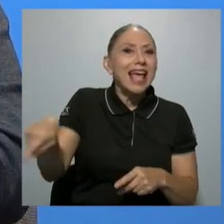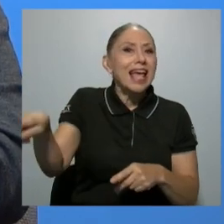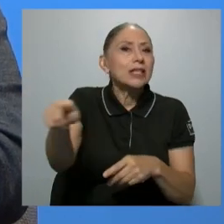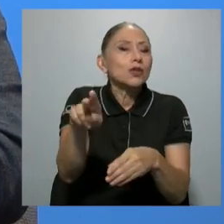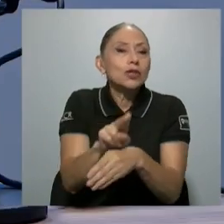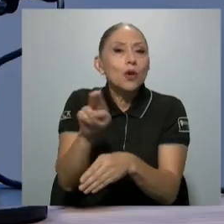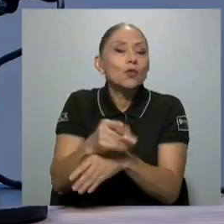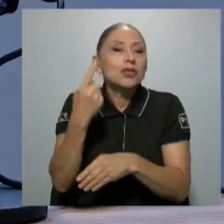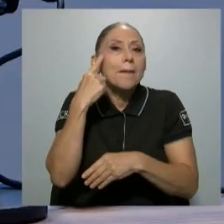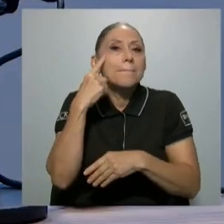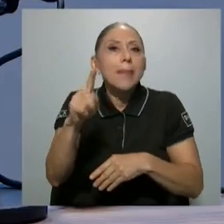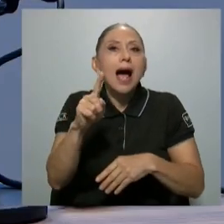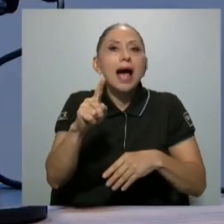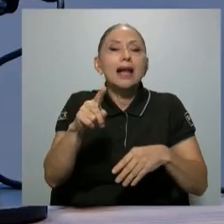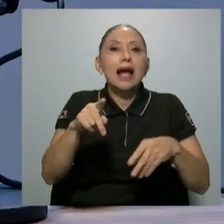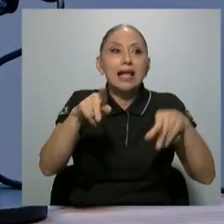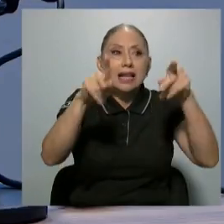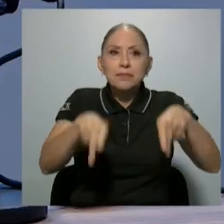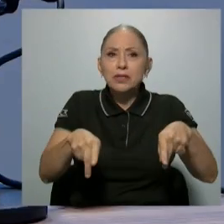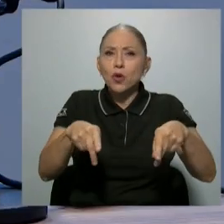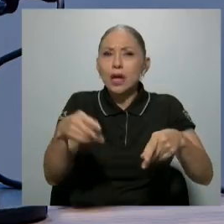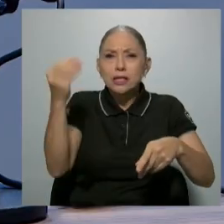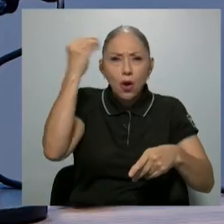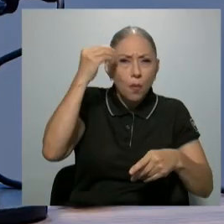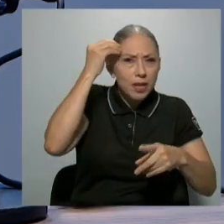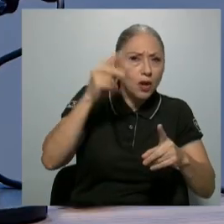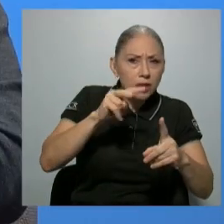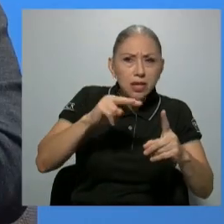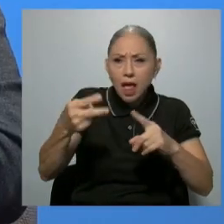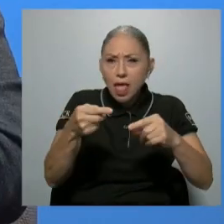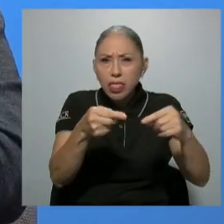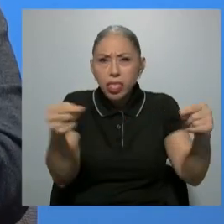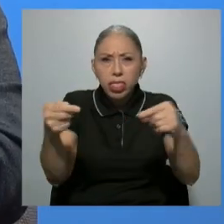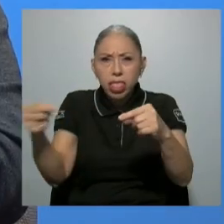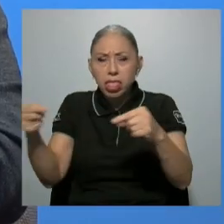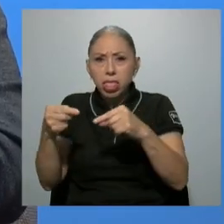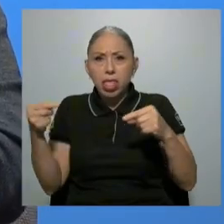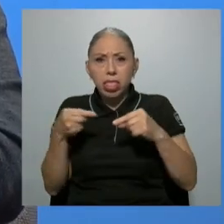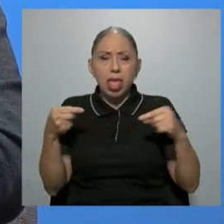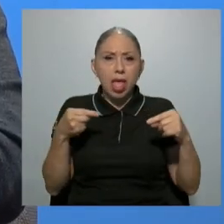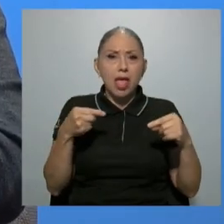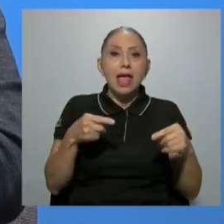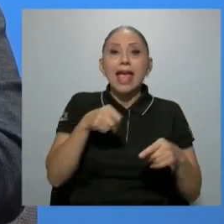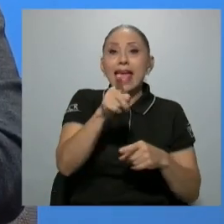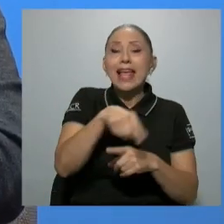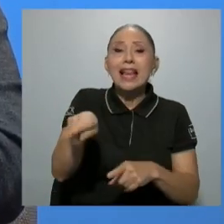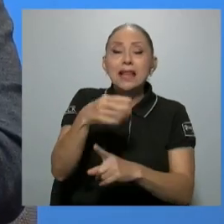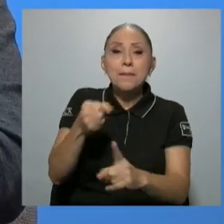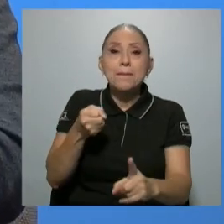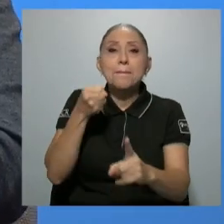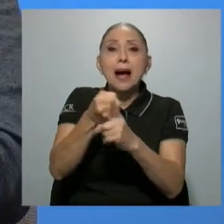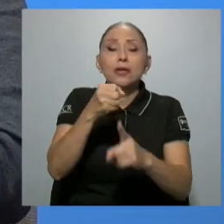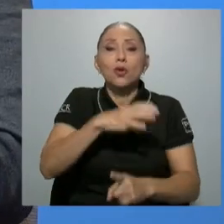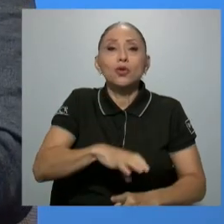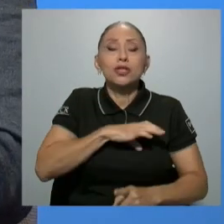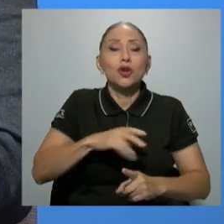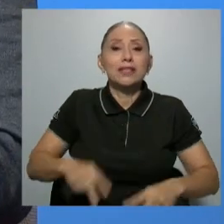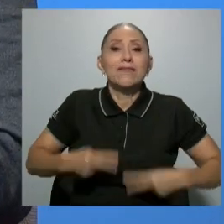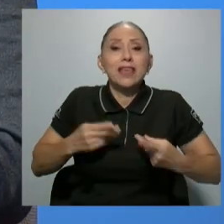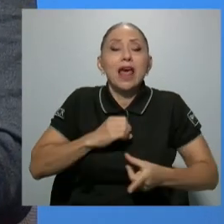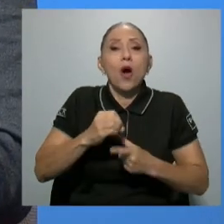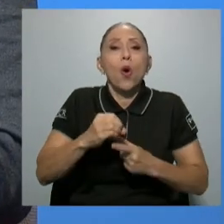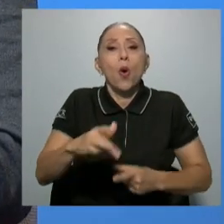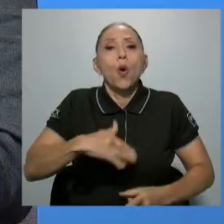la derecha como la izquierda en general, más que valorar el impacto que eso tiene sobre las condiciones de vida y el bienestar, tienden a utilizar eso como una